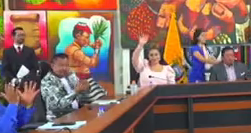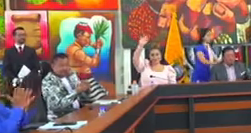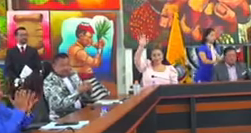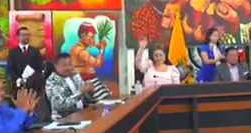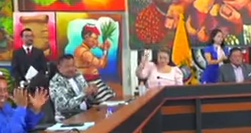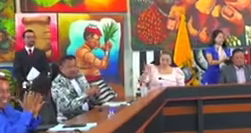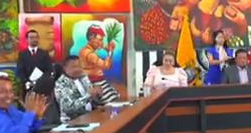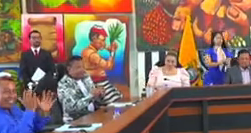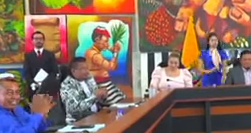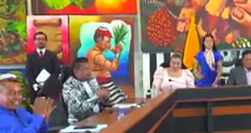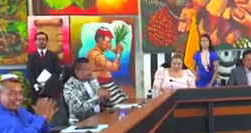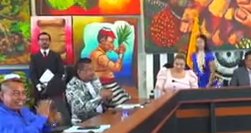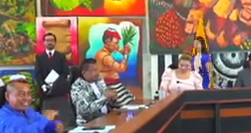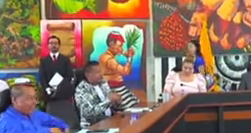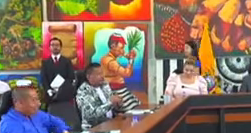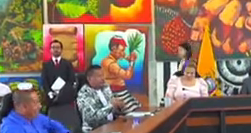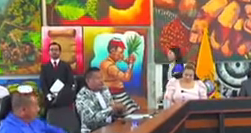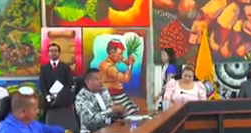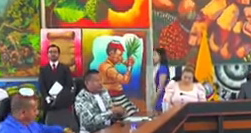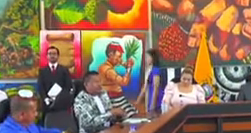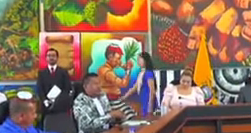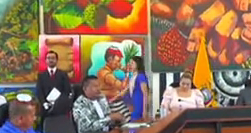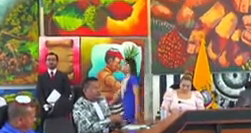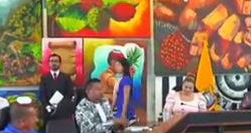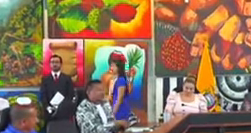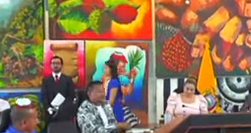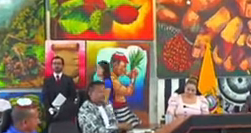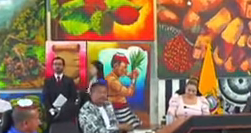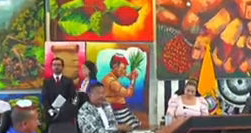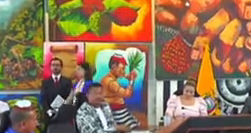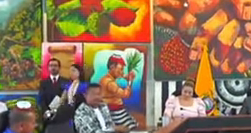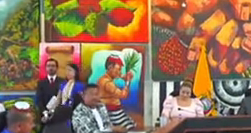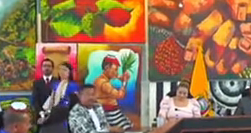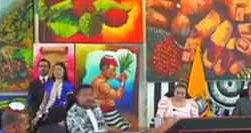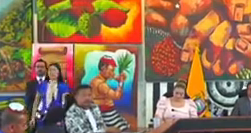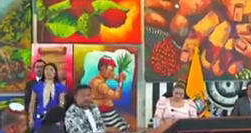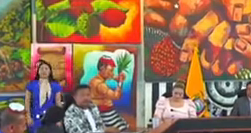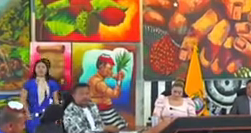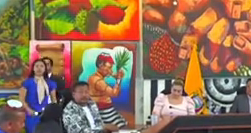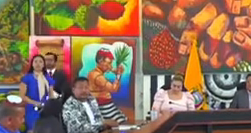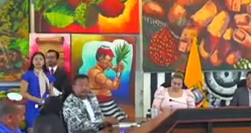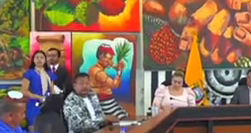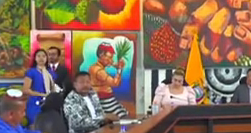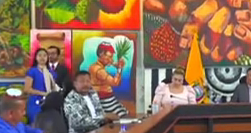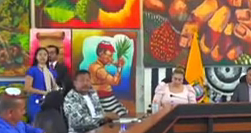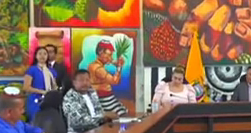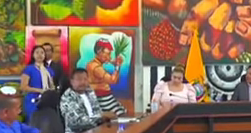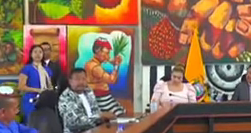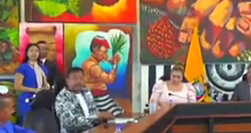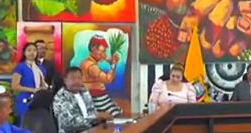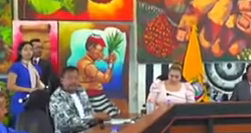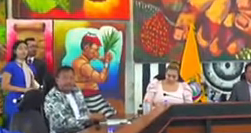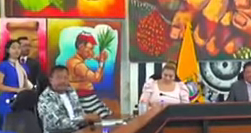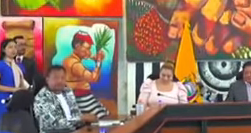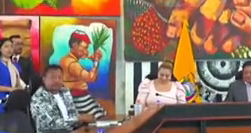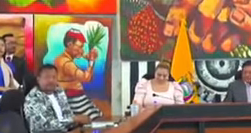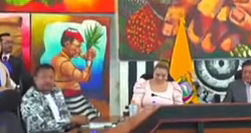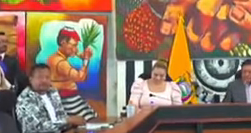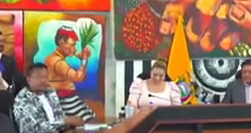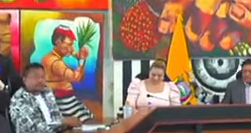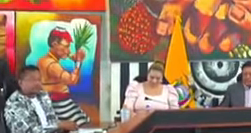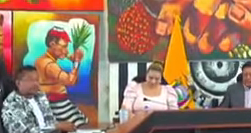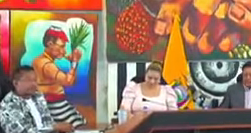Agradecemos la presencia. Siguen su recorrido, que les vaya muy bien y nos veremos el día de la elección. Bueno,